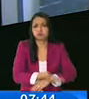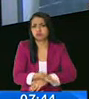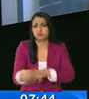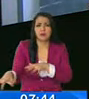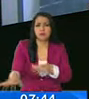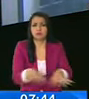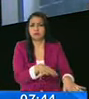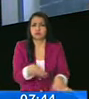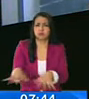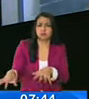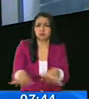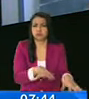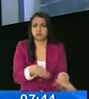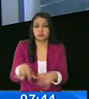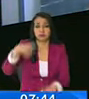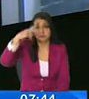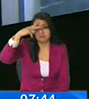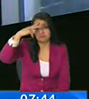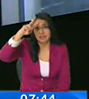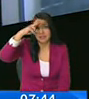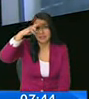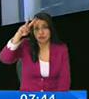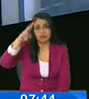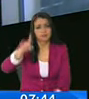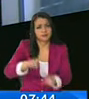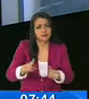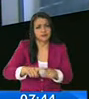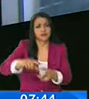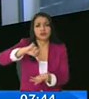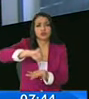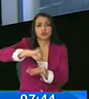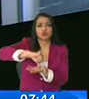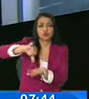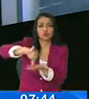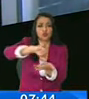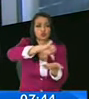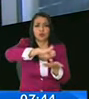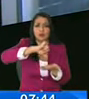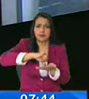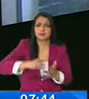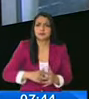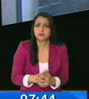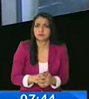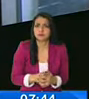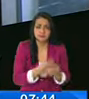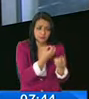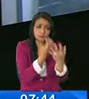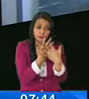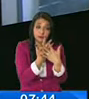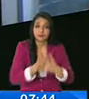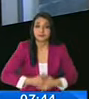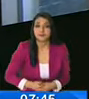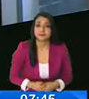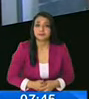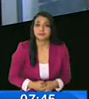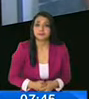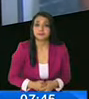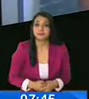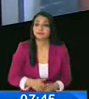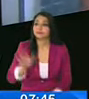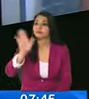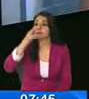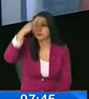terremoto que ha sacudido a Ciudad de México y grandes ciudades de toda la República. Novedades, adelante, Samuel. Hola,